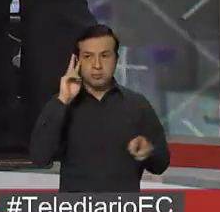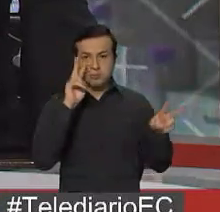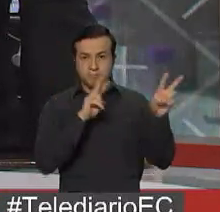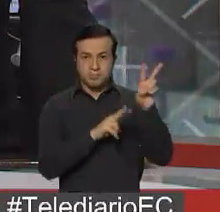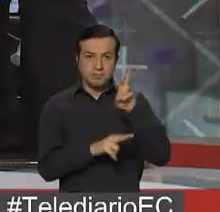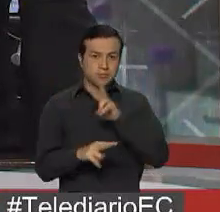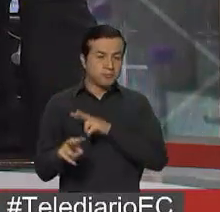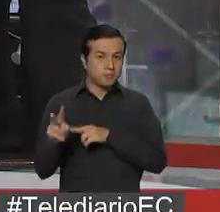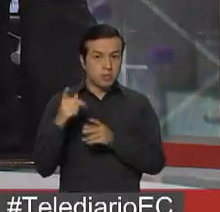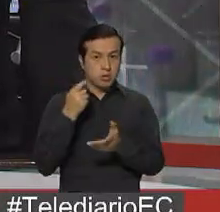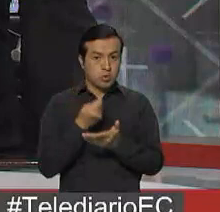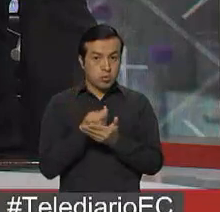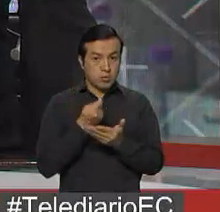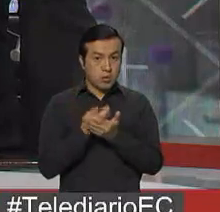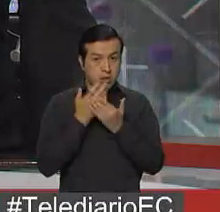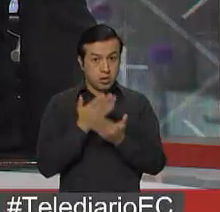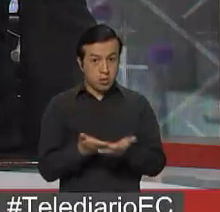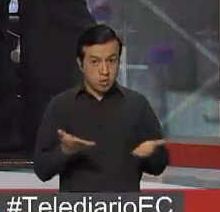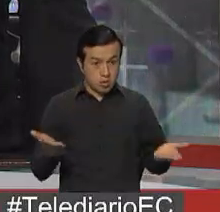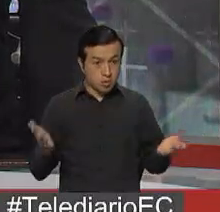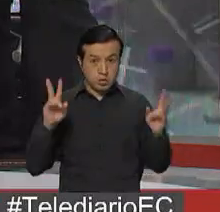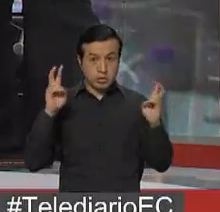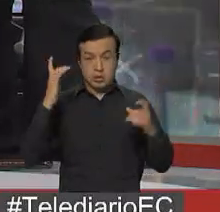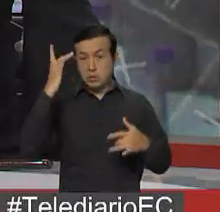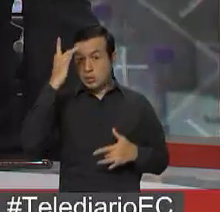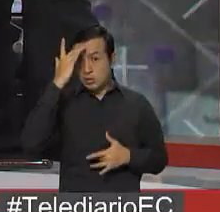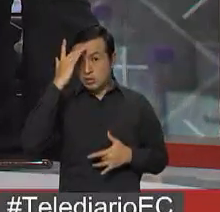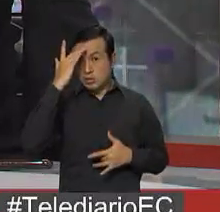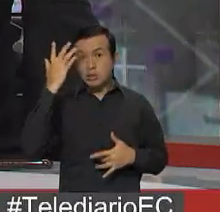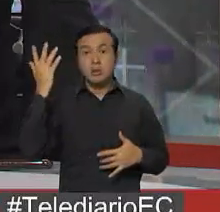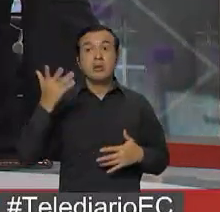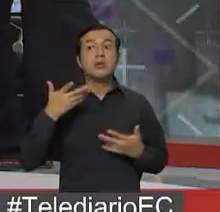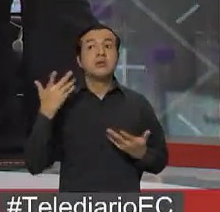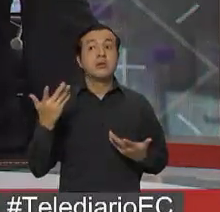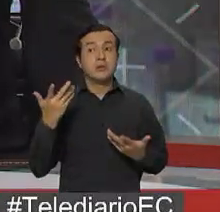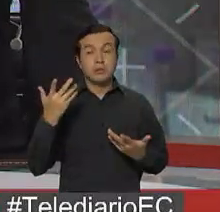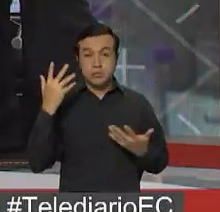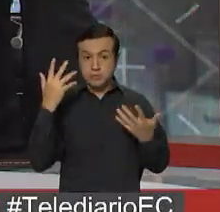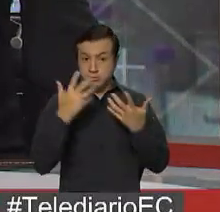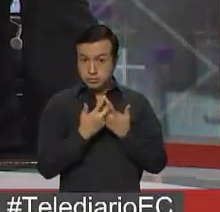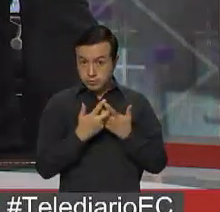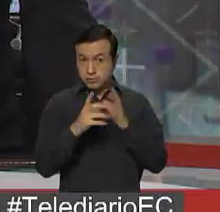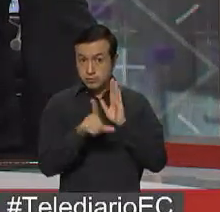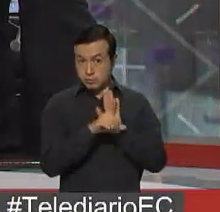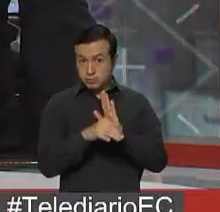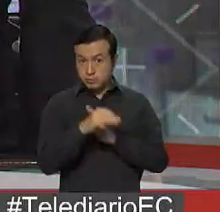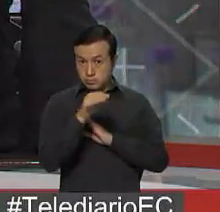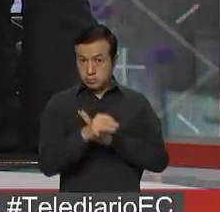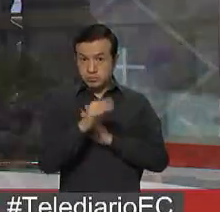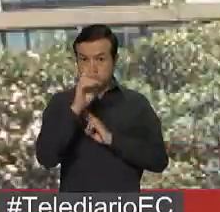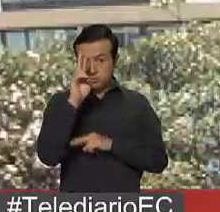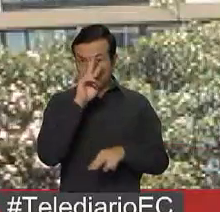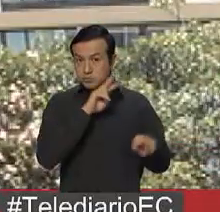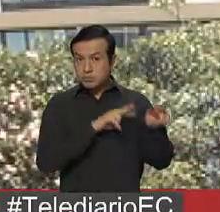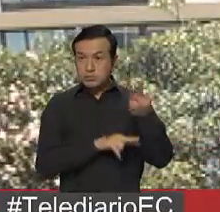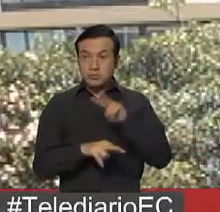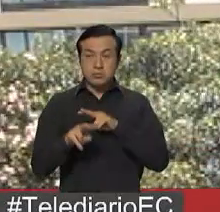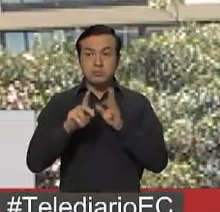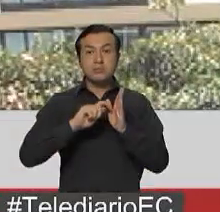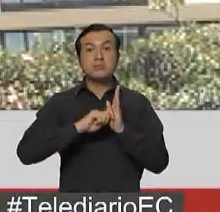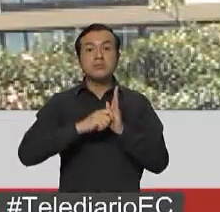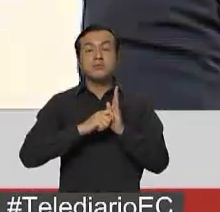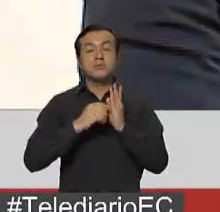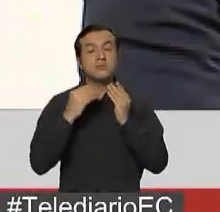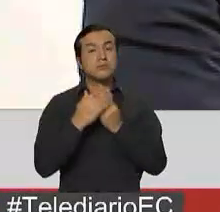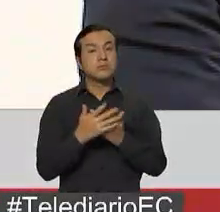determinar si la adquisición de implementos para enfrentar la crisis se realizaron en concordancia a la ley la contraloría